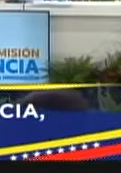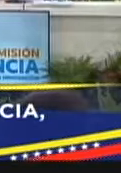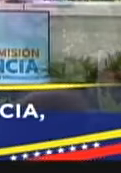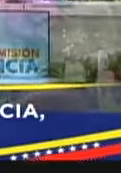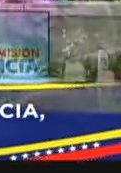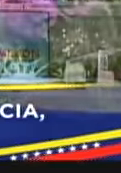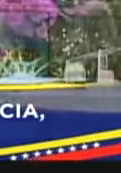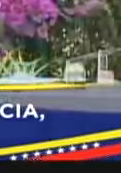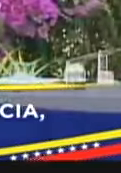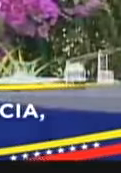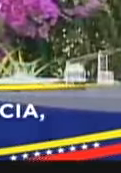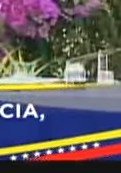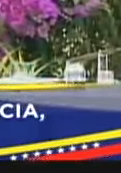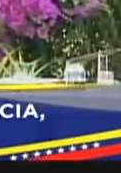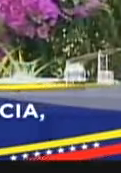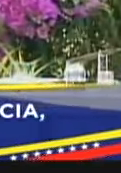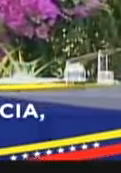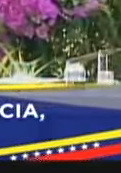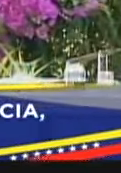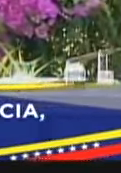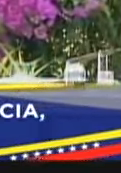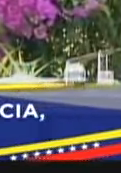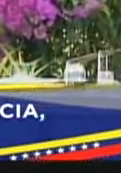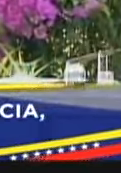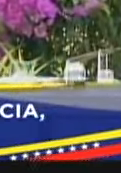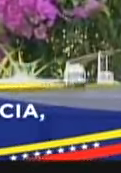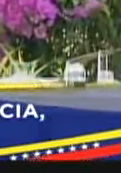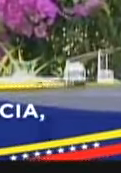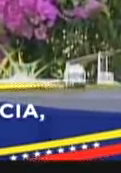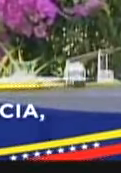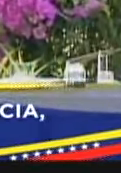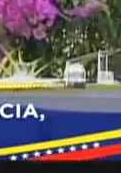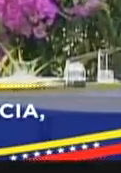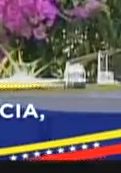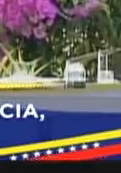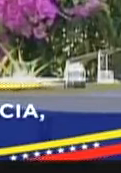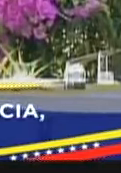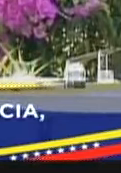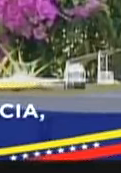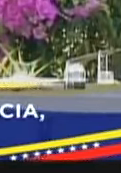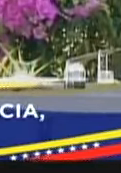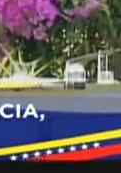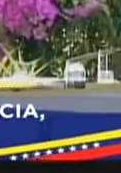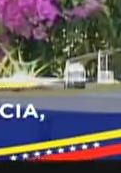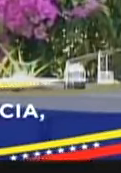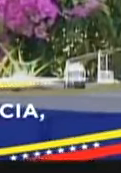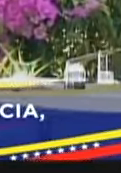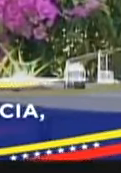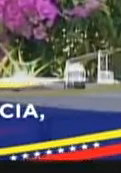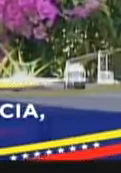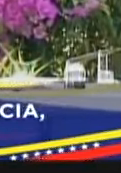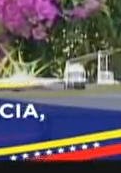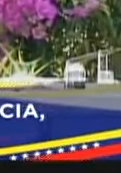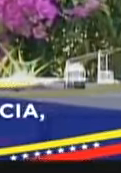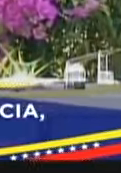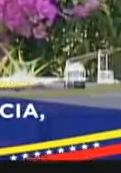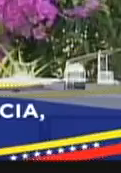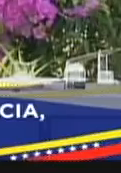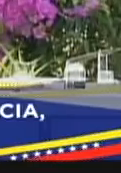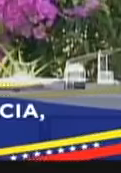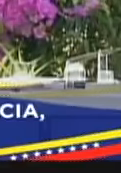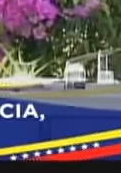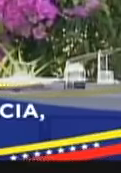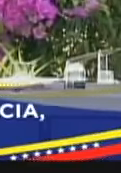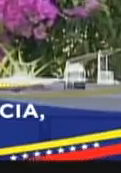Lo hacen para sus intereses económicos, en primer lugar. ¿Cuántas cosas se han denunciado de las redes